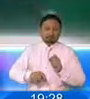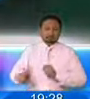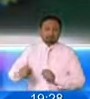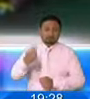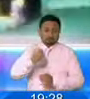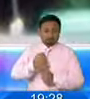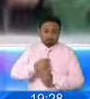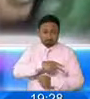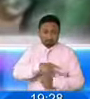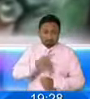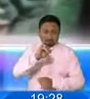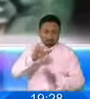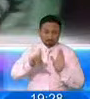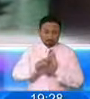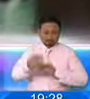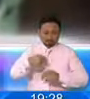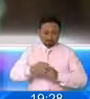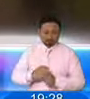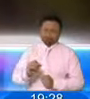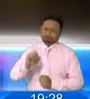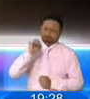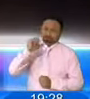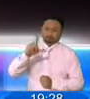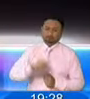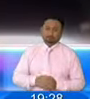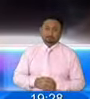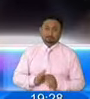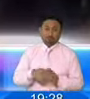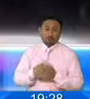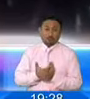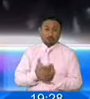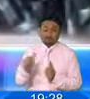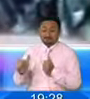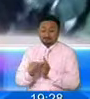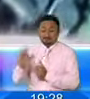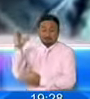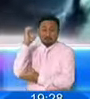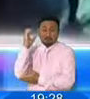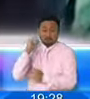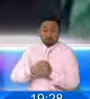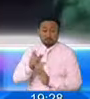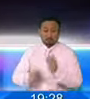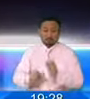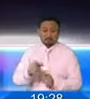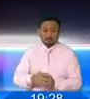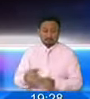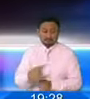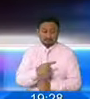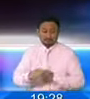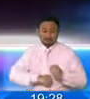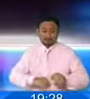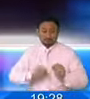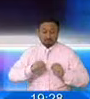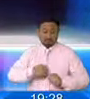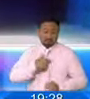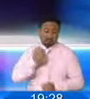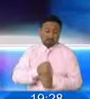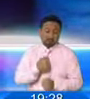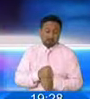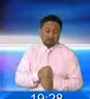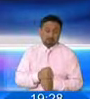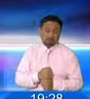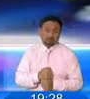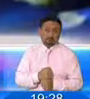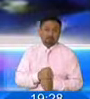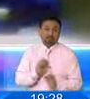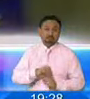dedican al ilegal negocio les genera buenos ingresos. Aprovechando la cercanía con Colombia, muchos han hecho de esta actividad su modus vivendi, para